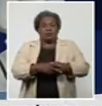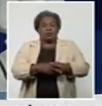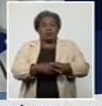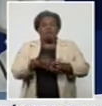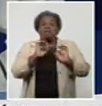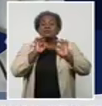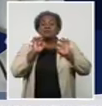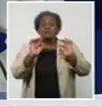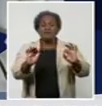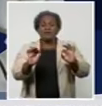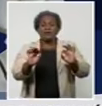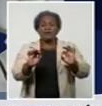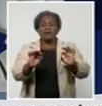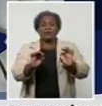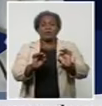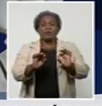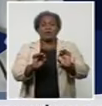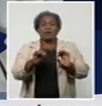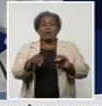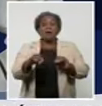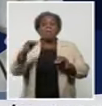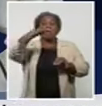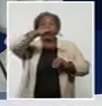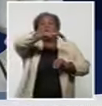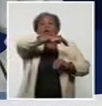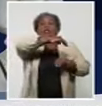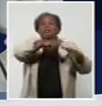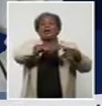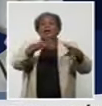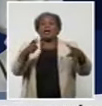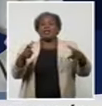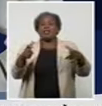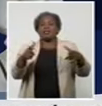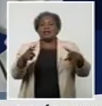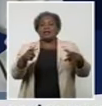específicamente en el área de Puentes Grandes, que